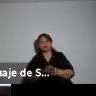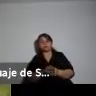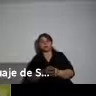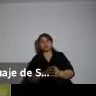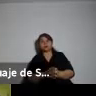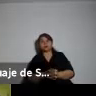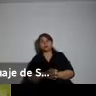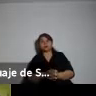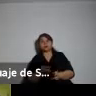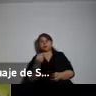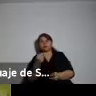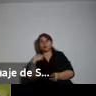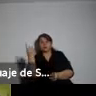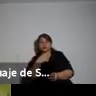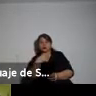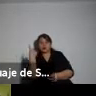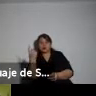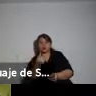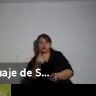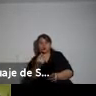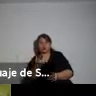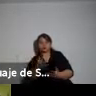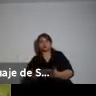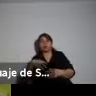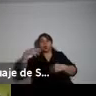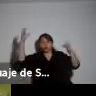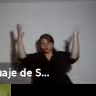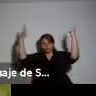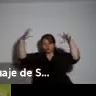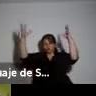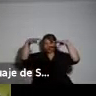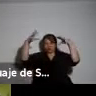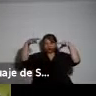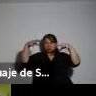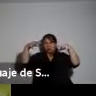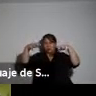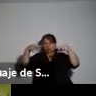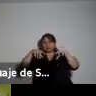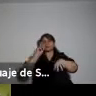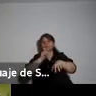Cuando nosotros tenemos una lluvia, en momentos críticos,